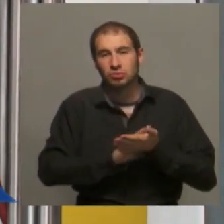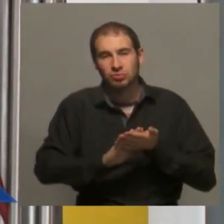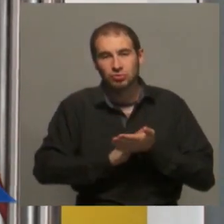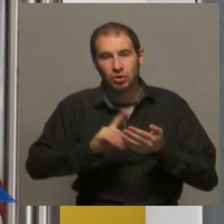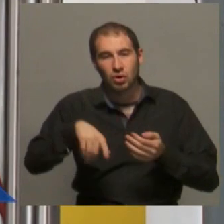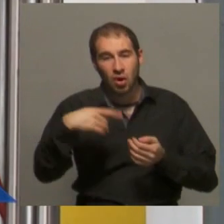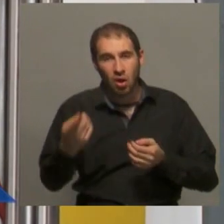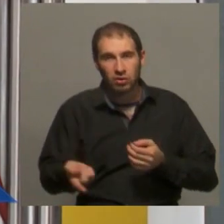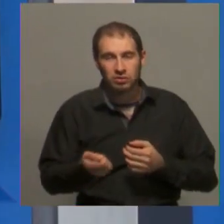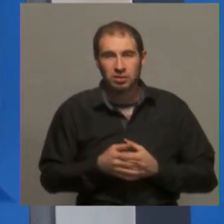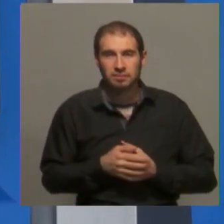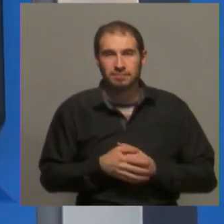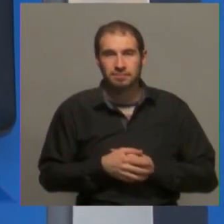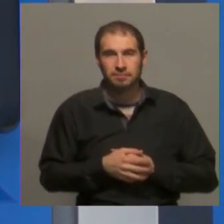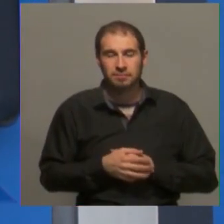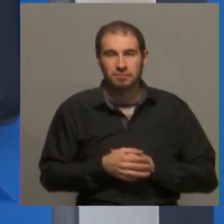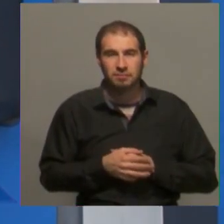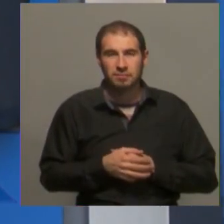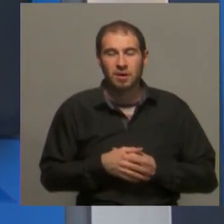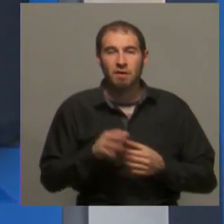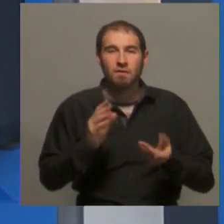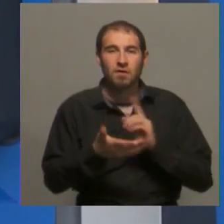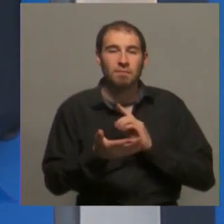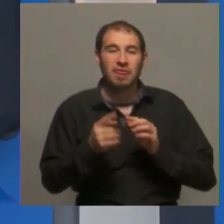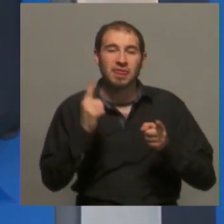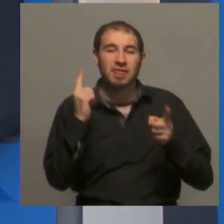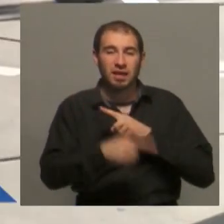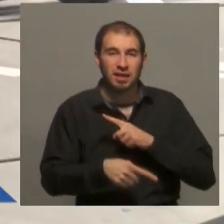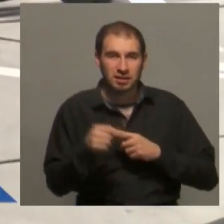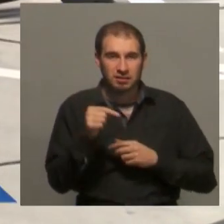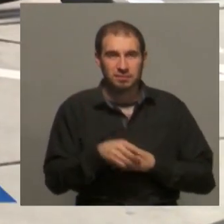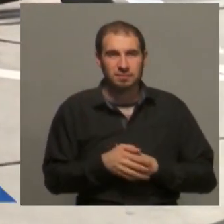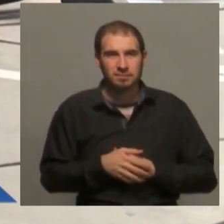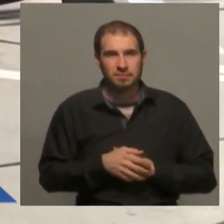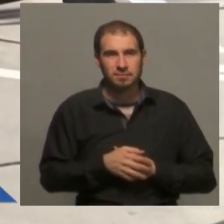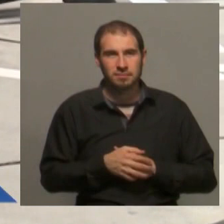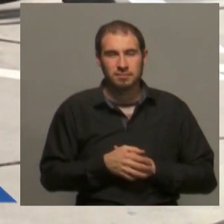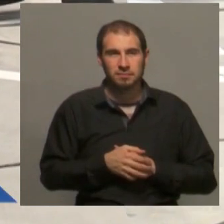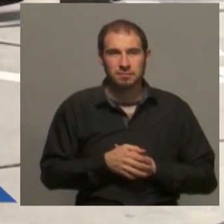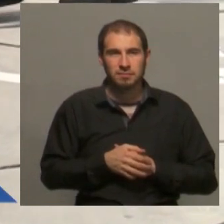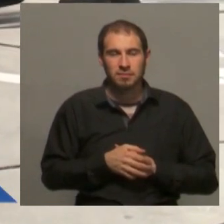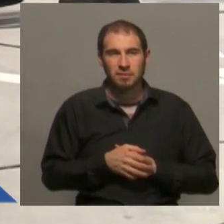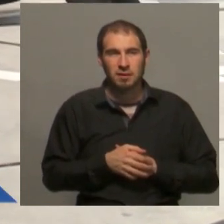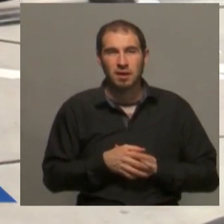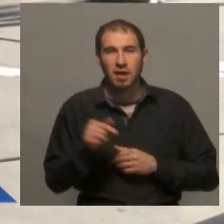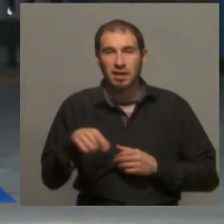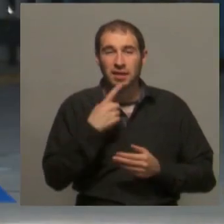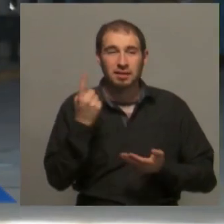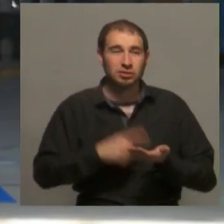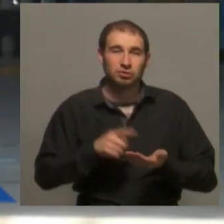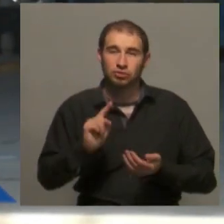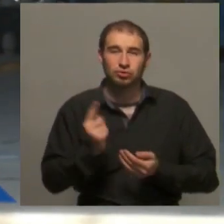alternativa que no impacte de lleno. Por lo tanto, esto ha sido una medida